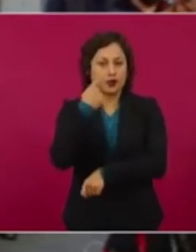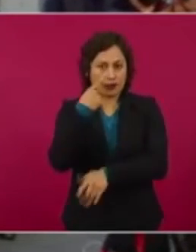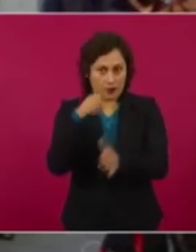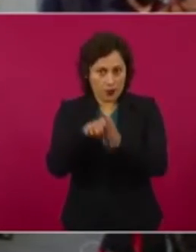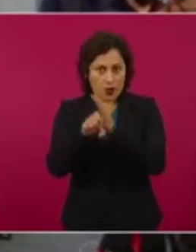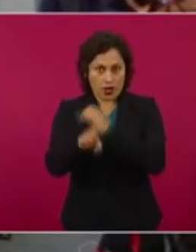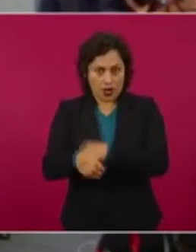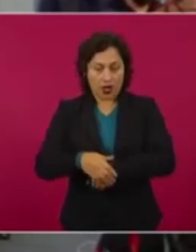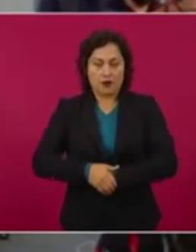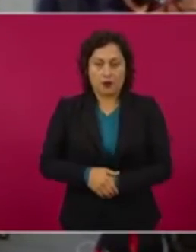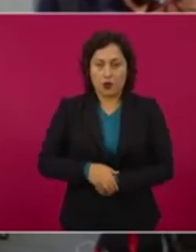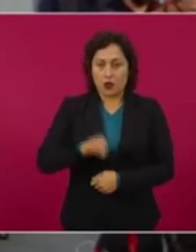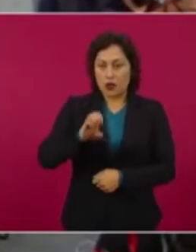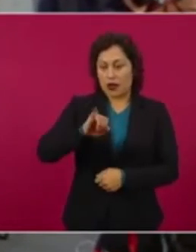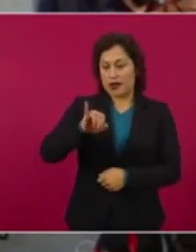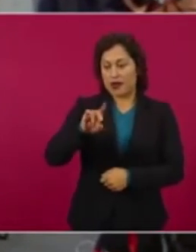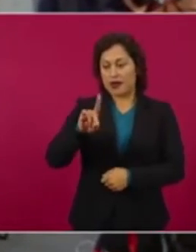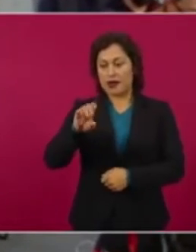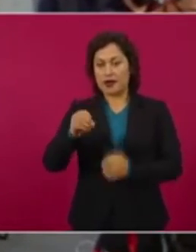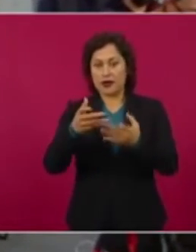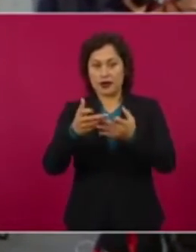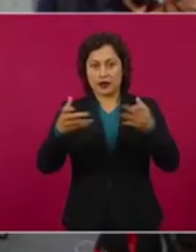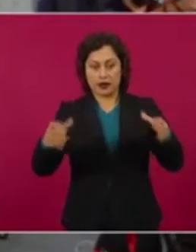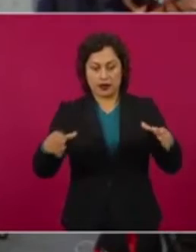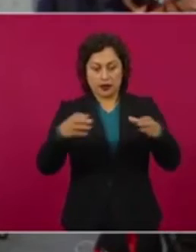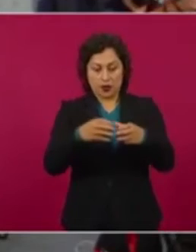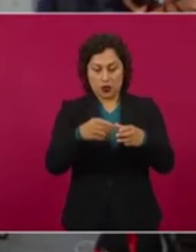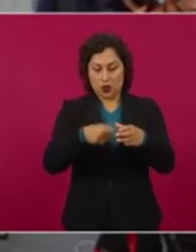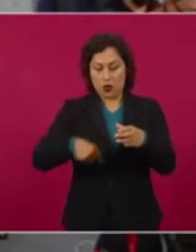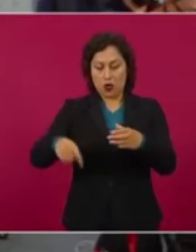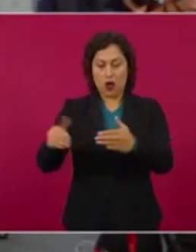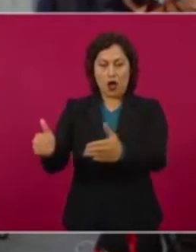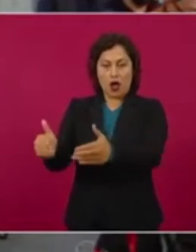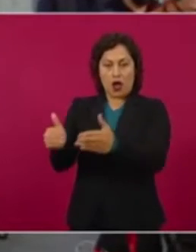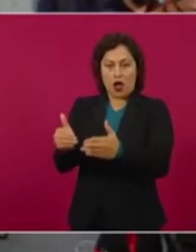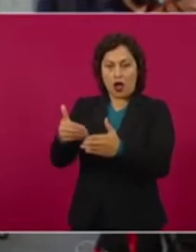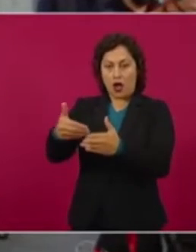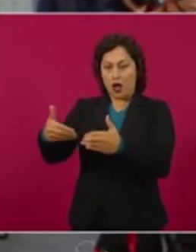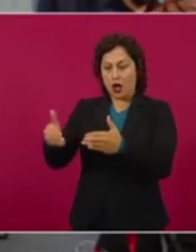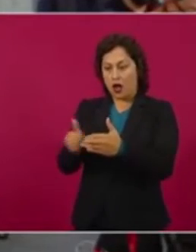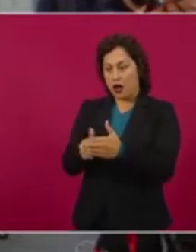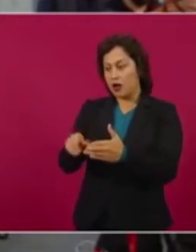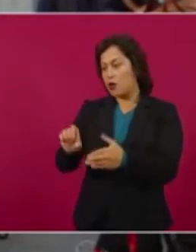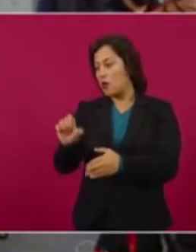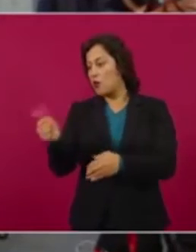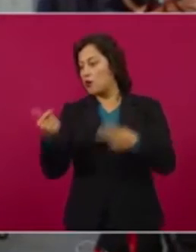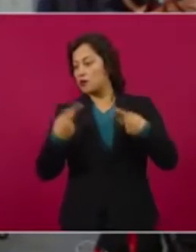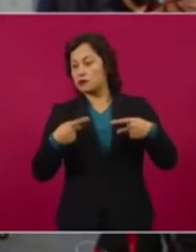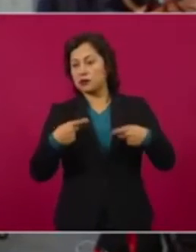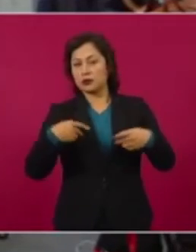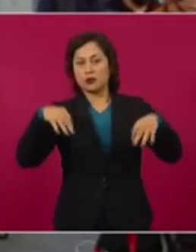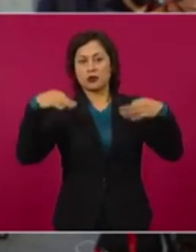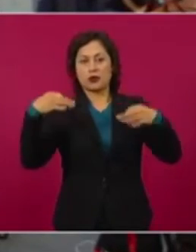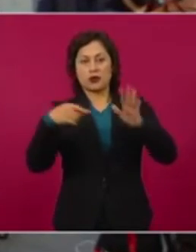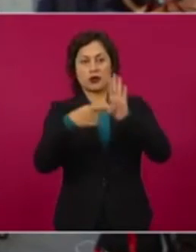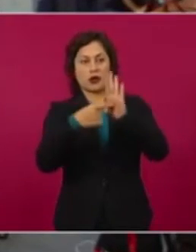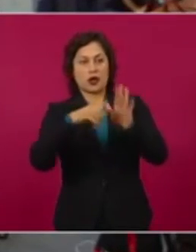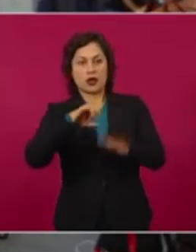llega al mar y los que tienen las escrituras dicen que el ejido no llega al